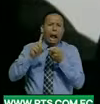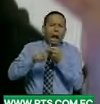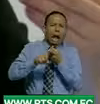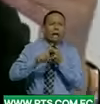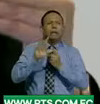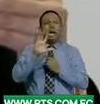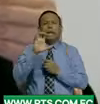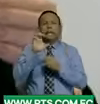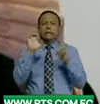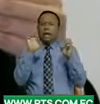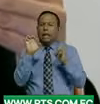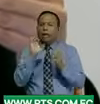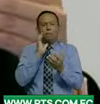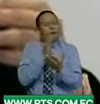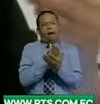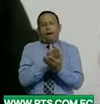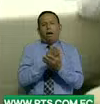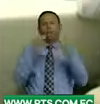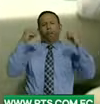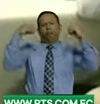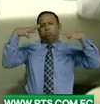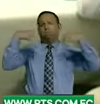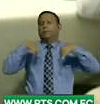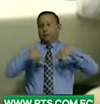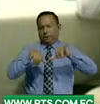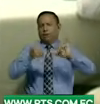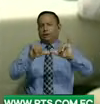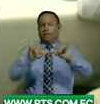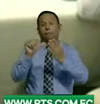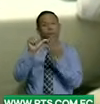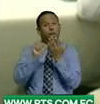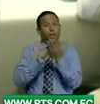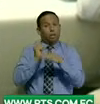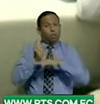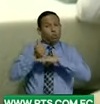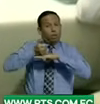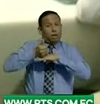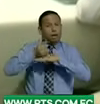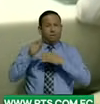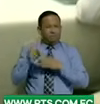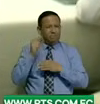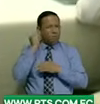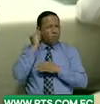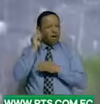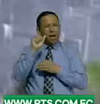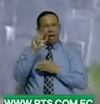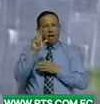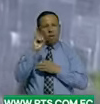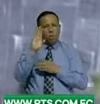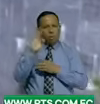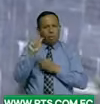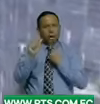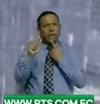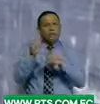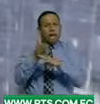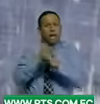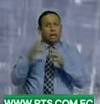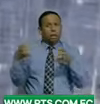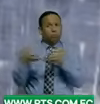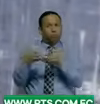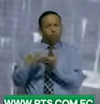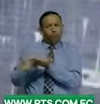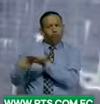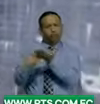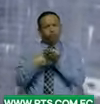lo determinó la ministra de Energía, Andrea Arrobo, tras un análisis técnico por parte del Comité de Crisis, integrado por